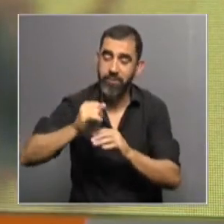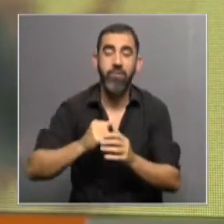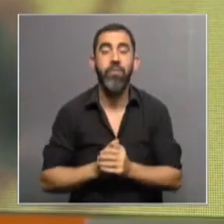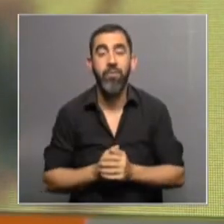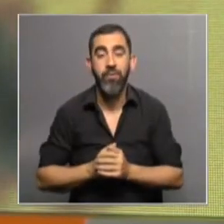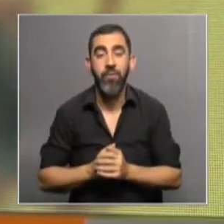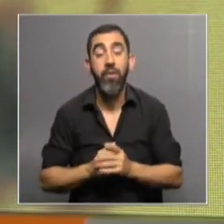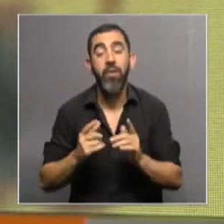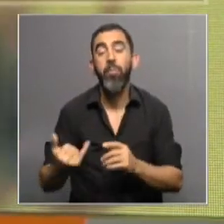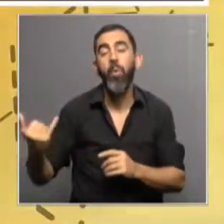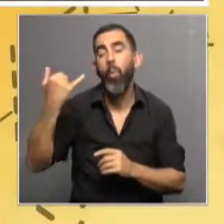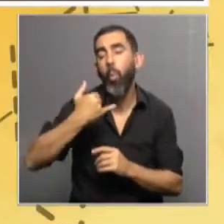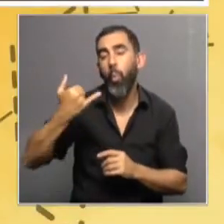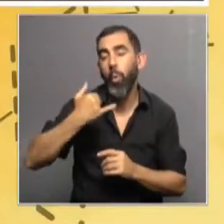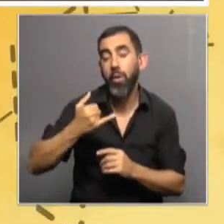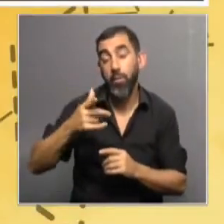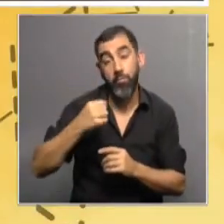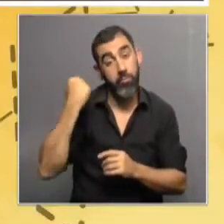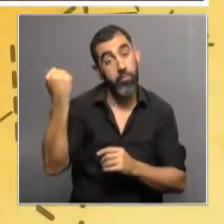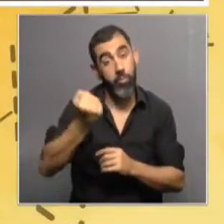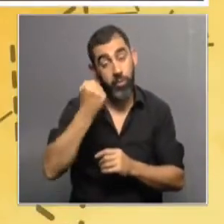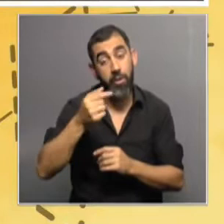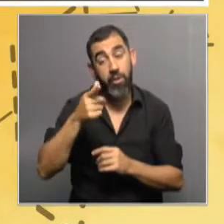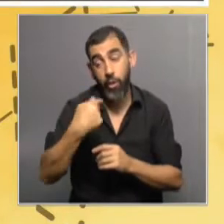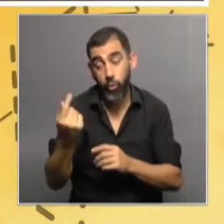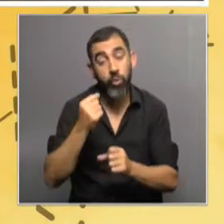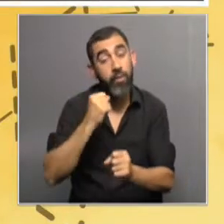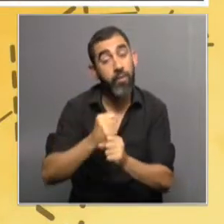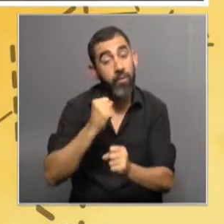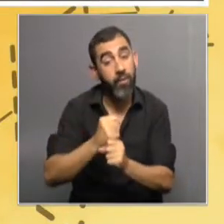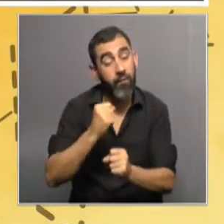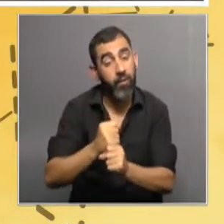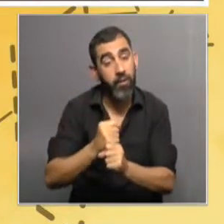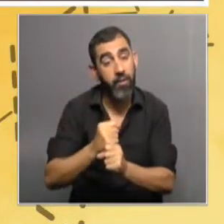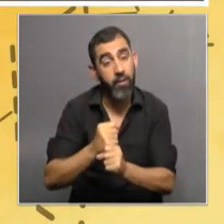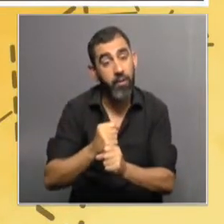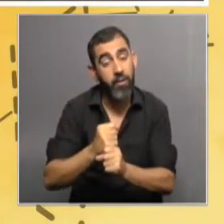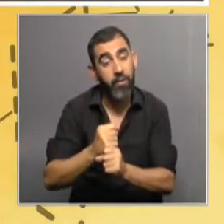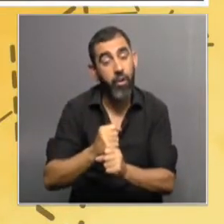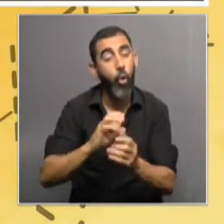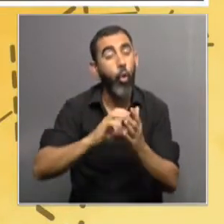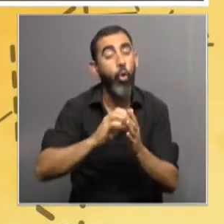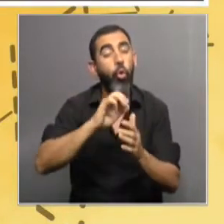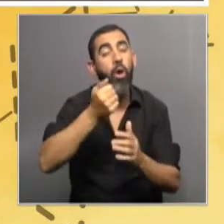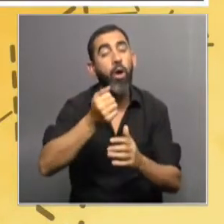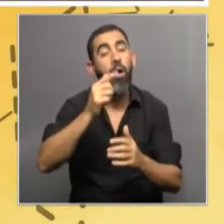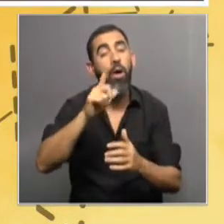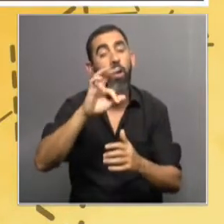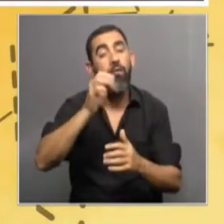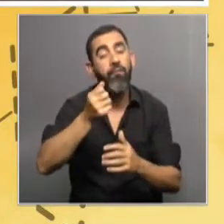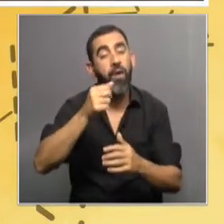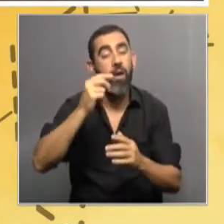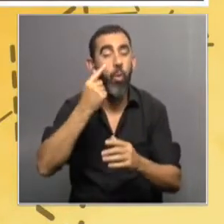bueno nos contaba Natalia que algo muy importante que ellos trabajan con códigos alfanuméricos asociados a perfiles